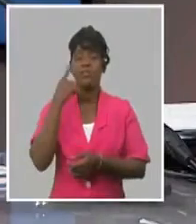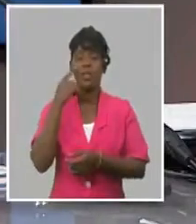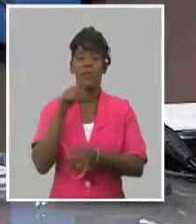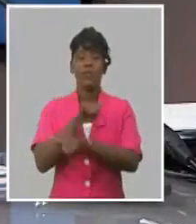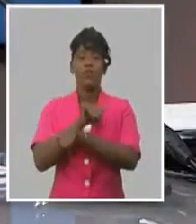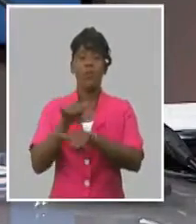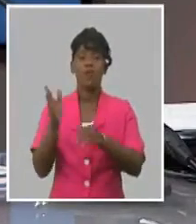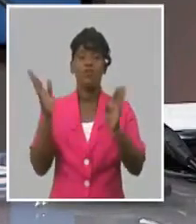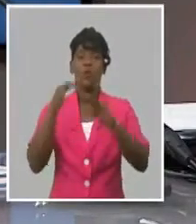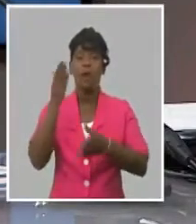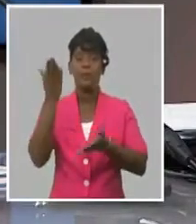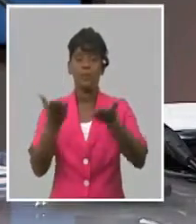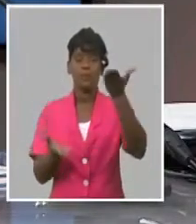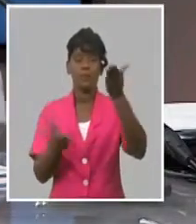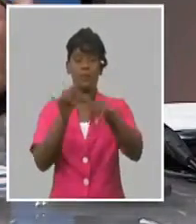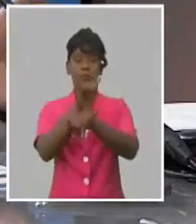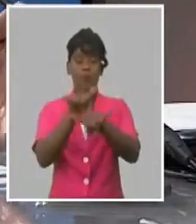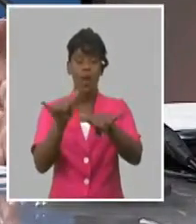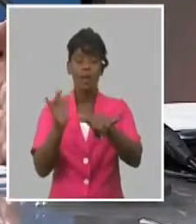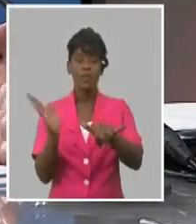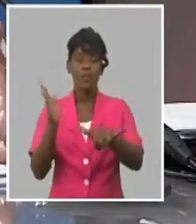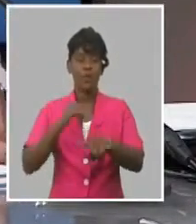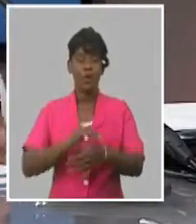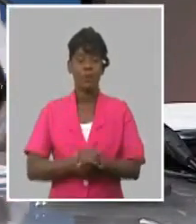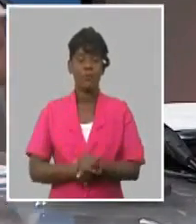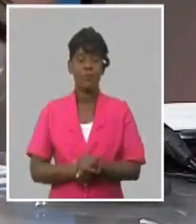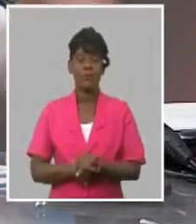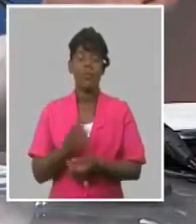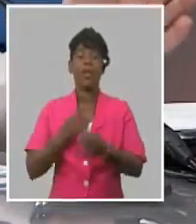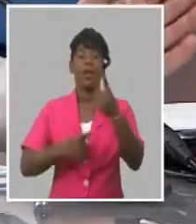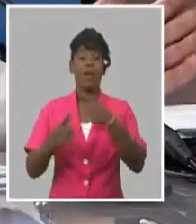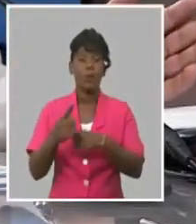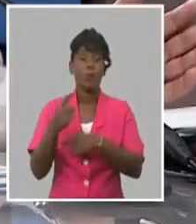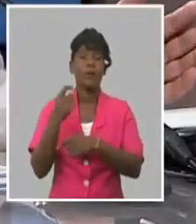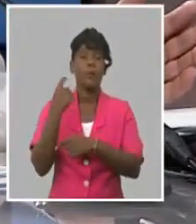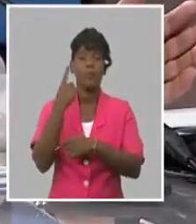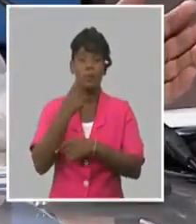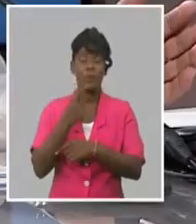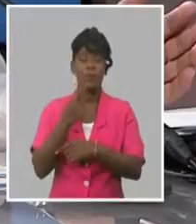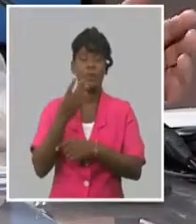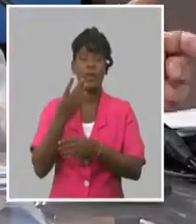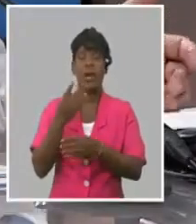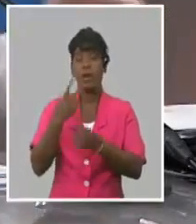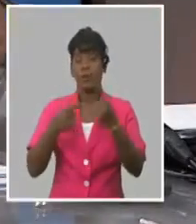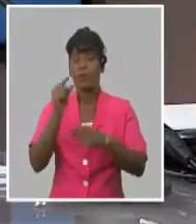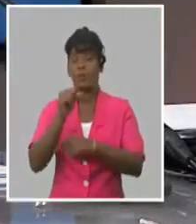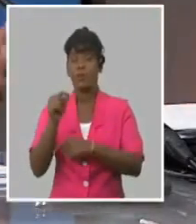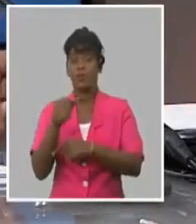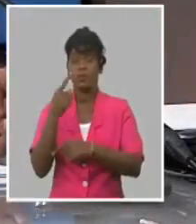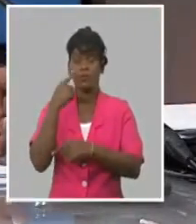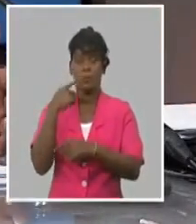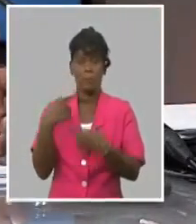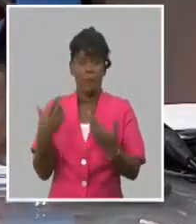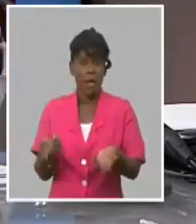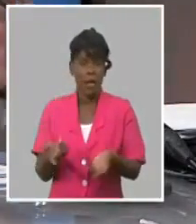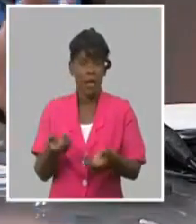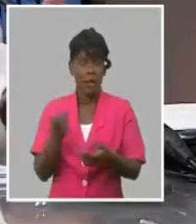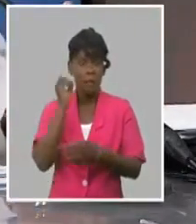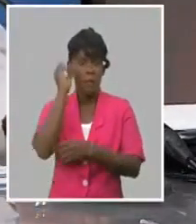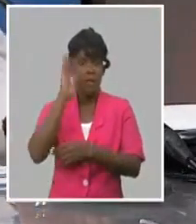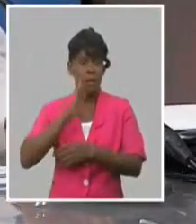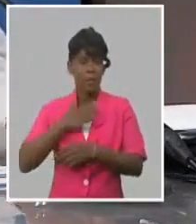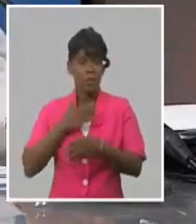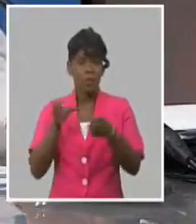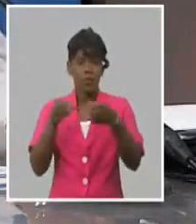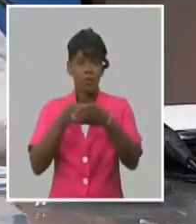distorsiona esas realidades. Puede haber alguien que me esté escuchando y diga, bueno, ¿y para qué hicieron las cooperativas? Y yo también le puedo contestar, había